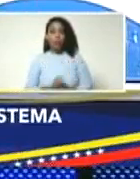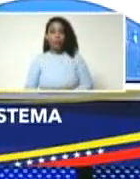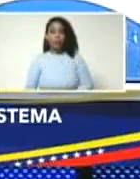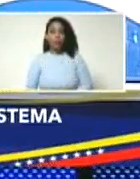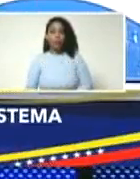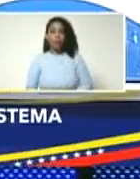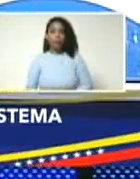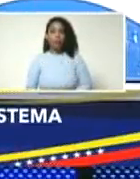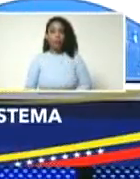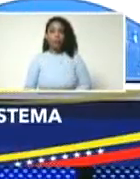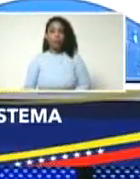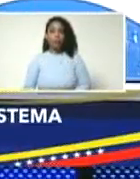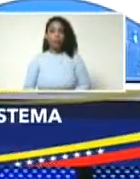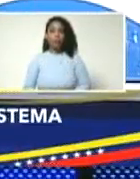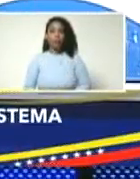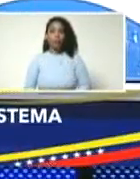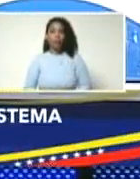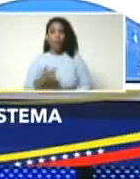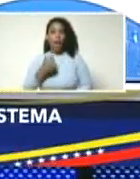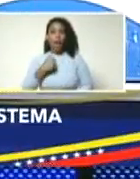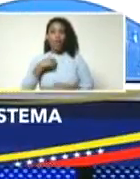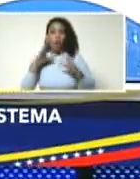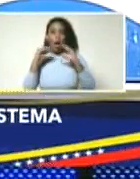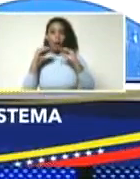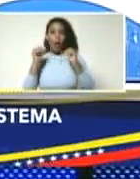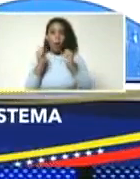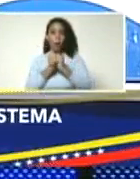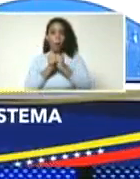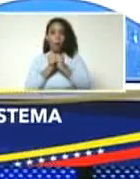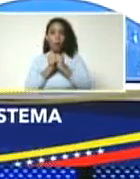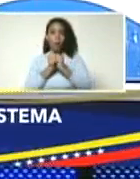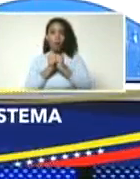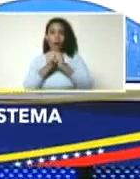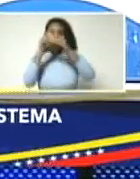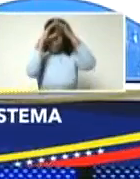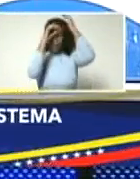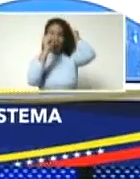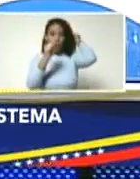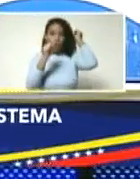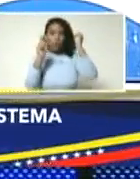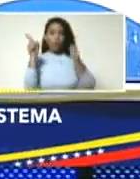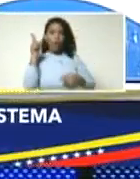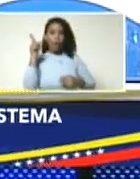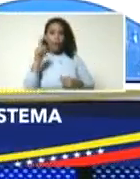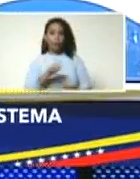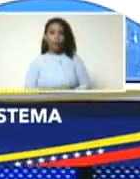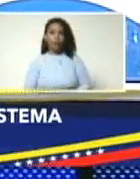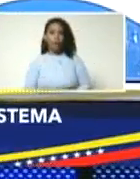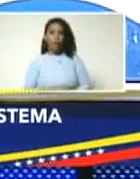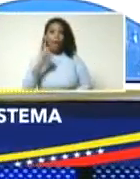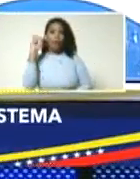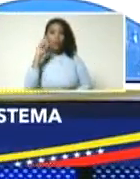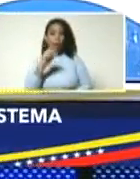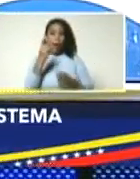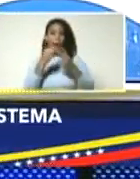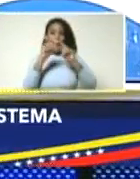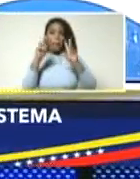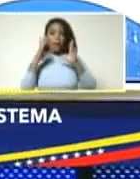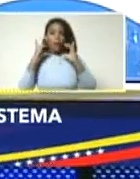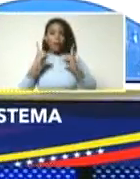fecha familiar. Y yo hablé con el cónsul de Frankfurt en ese momento, también que paz